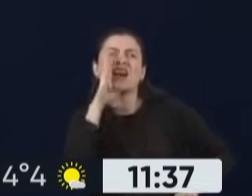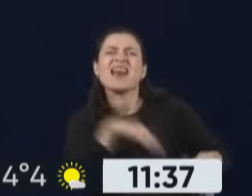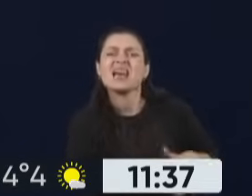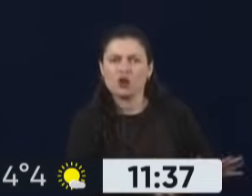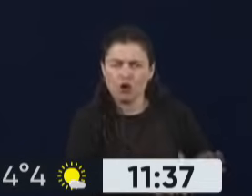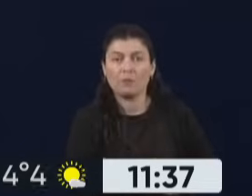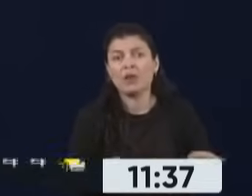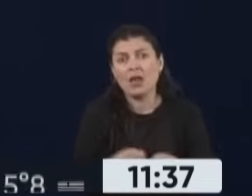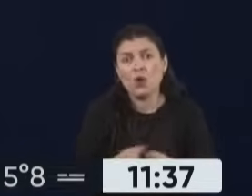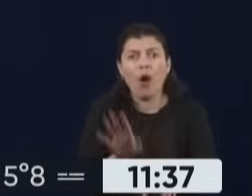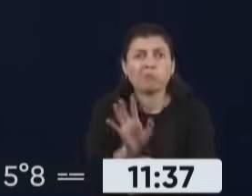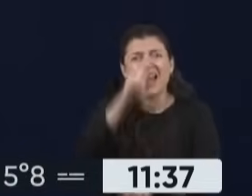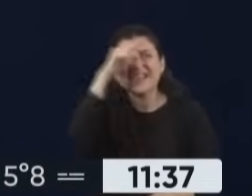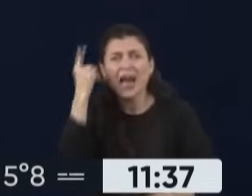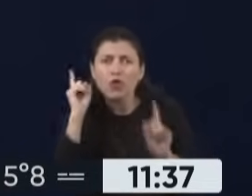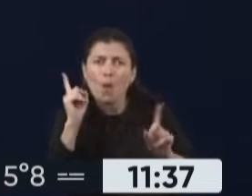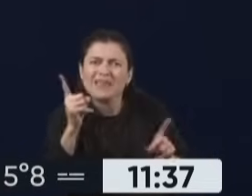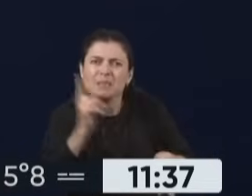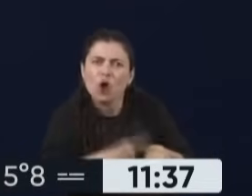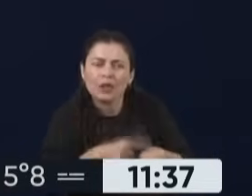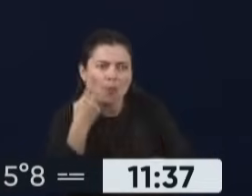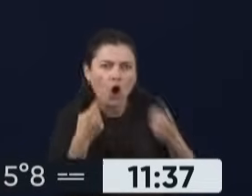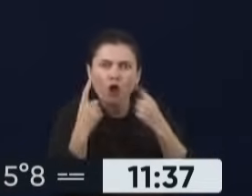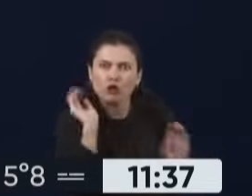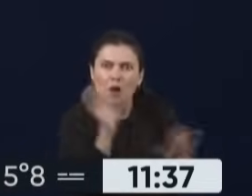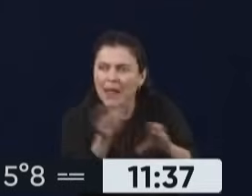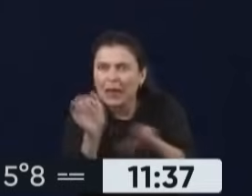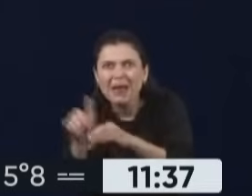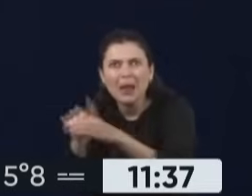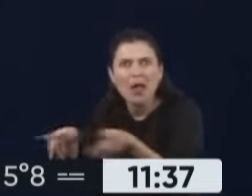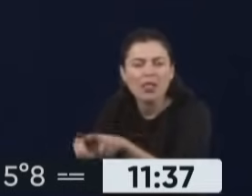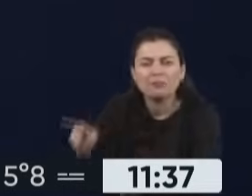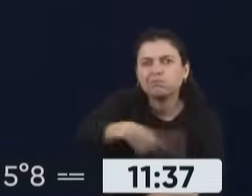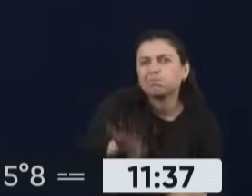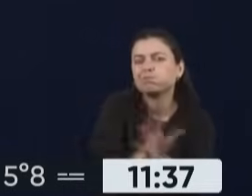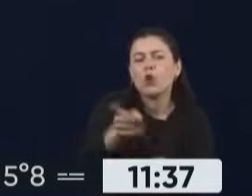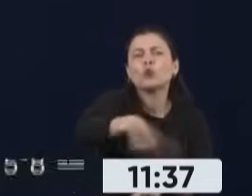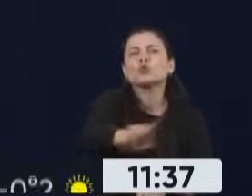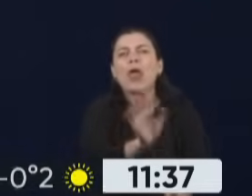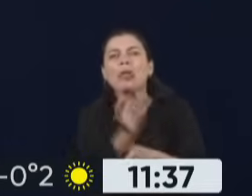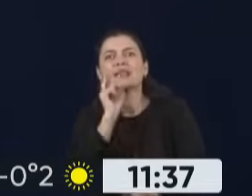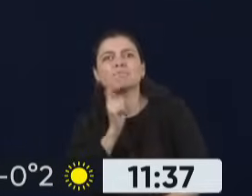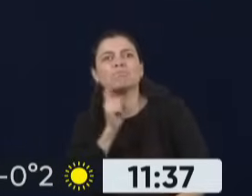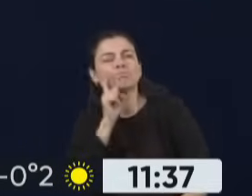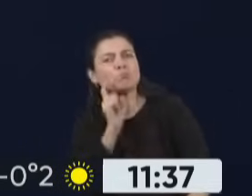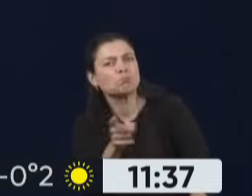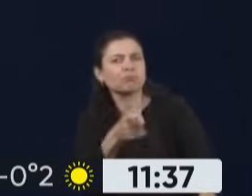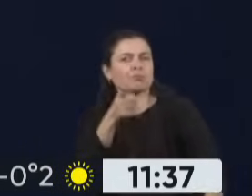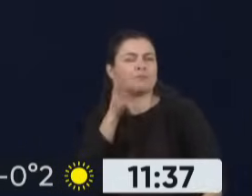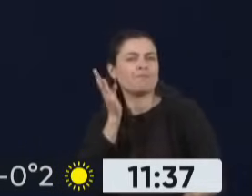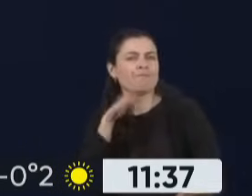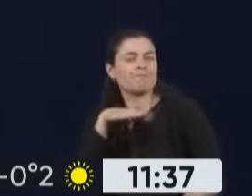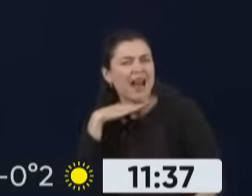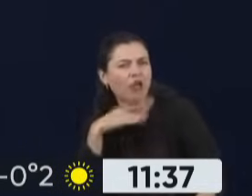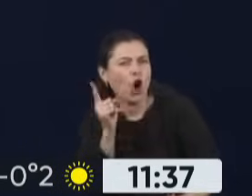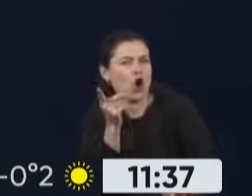hermano, controlaba todas las transacciones de sus ciudadanos, como si fueran criminales que merecían castigo. Bajo